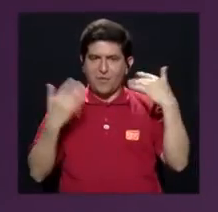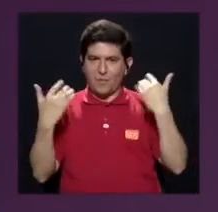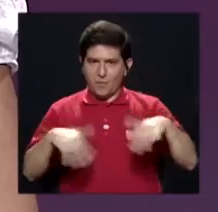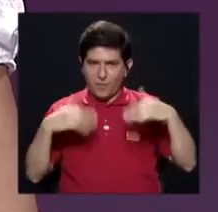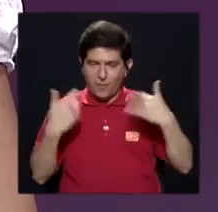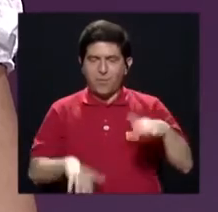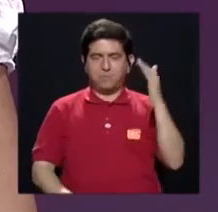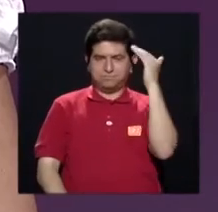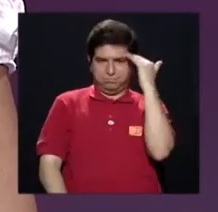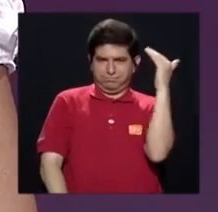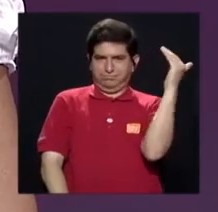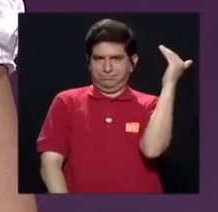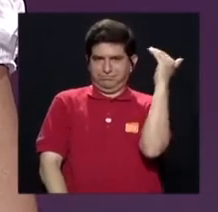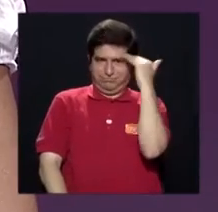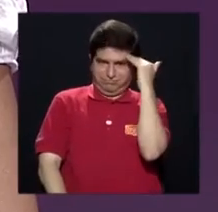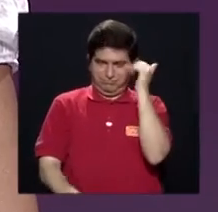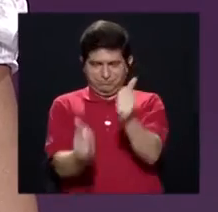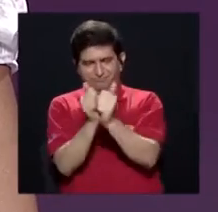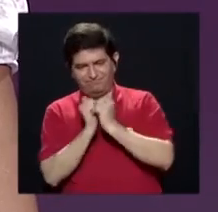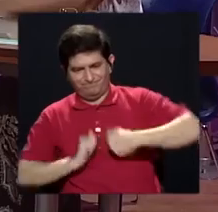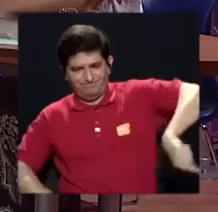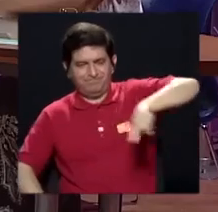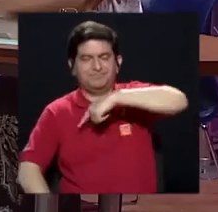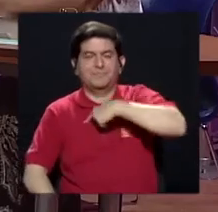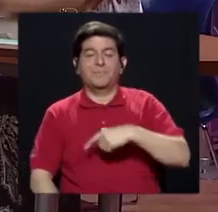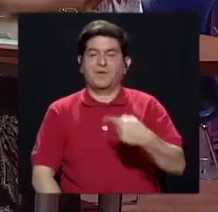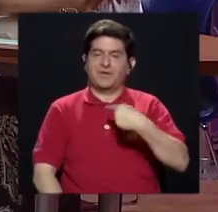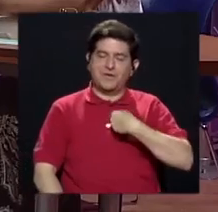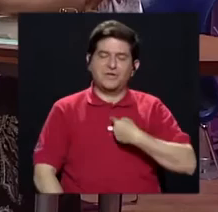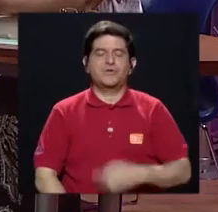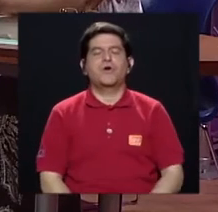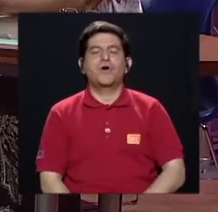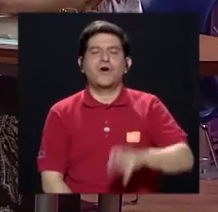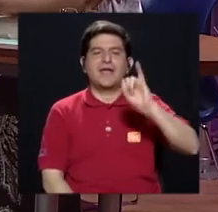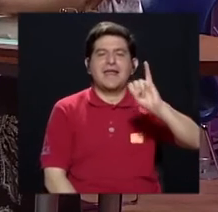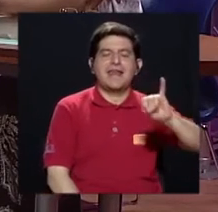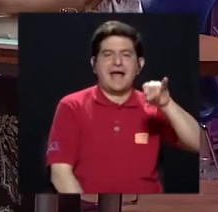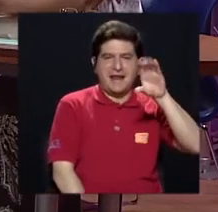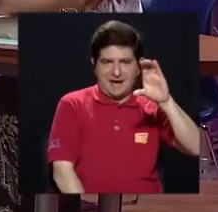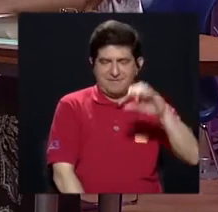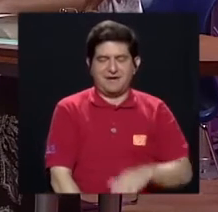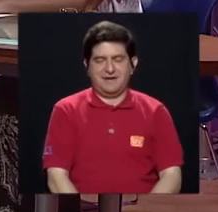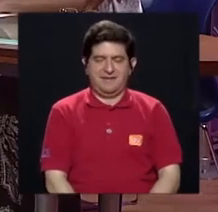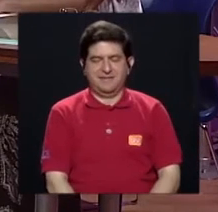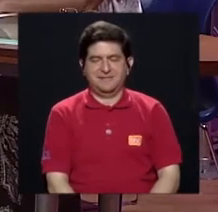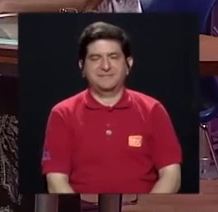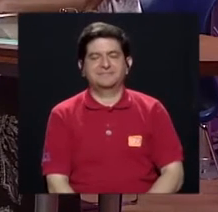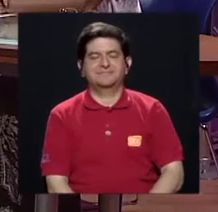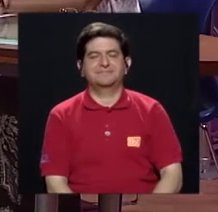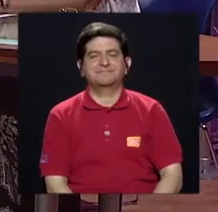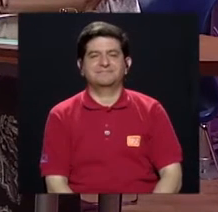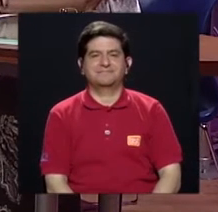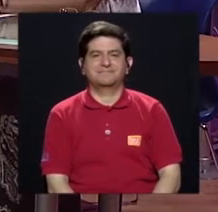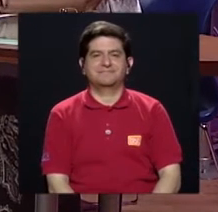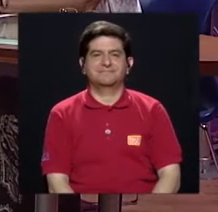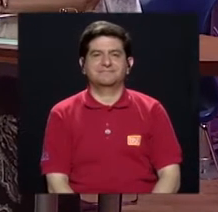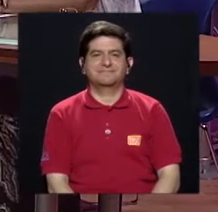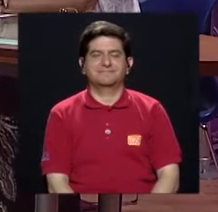un gran bagaje aquí de conocimiento con nosotros. Y su servidora Ileana Cabañas de Coloreando Auras. Gracias.